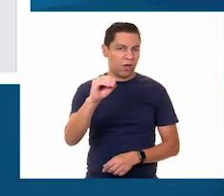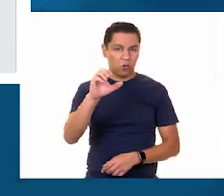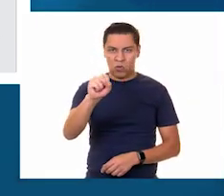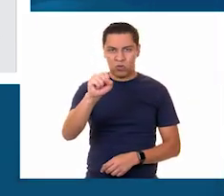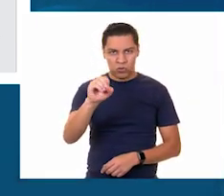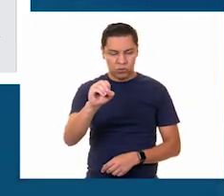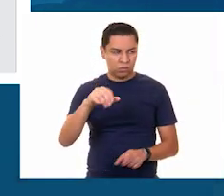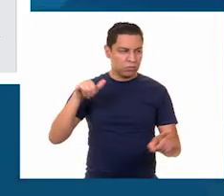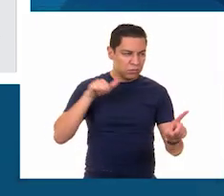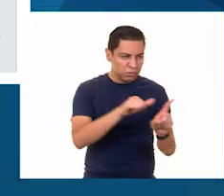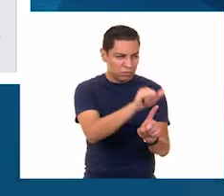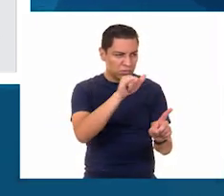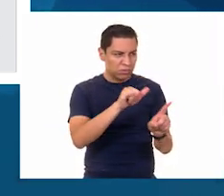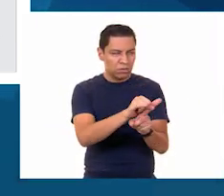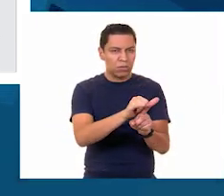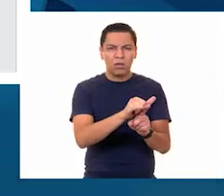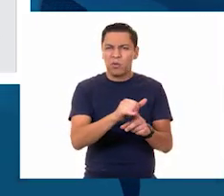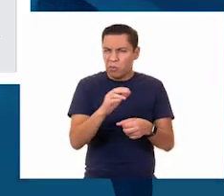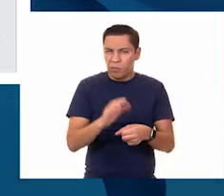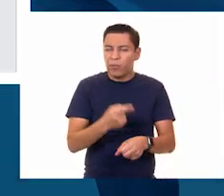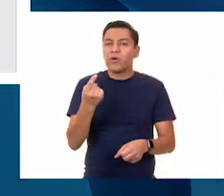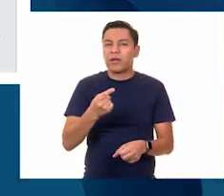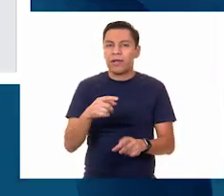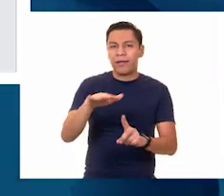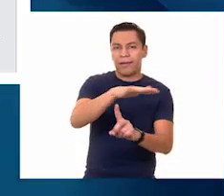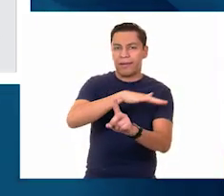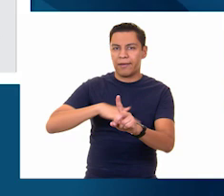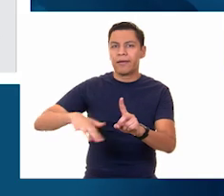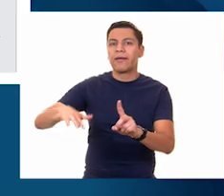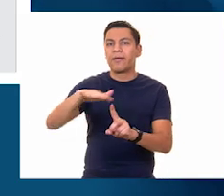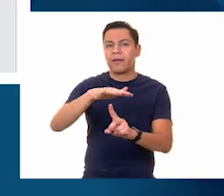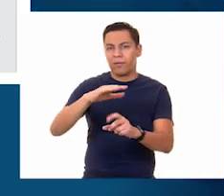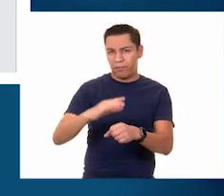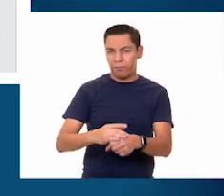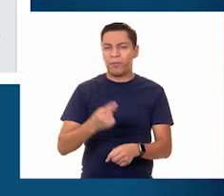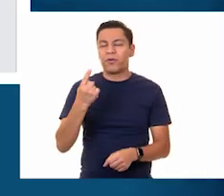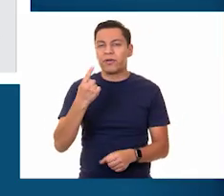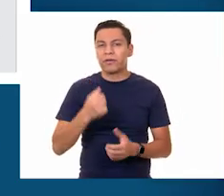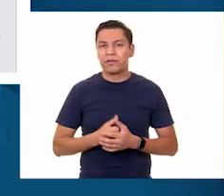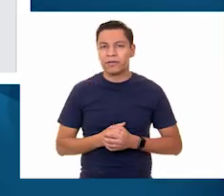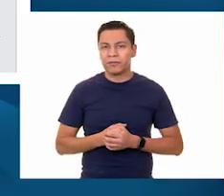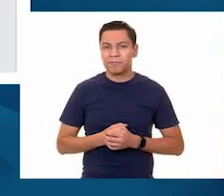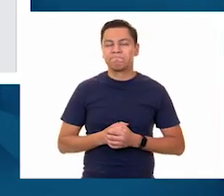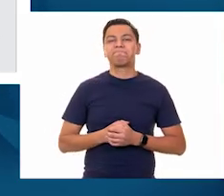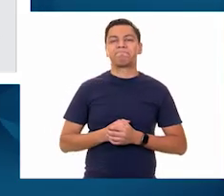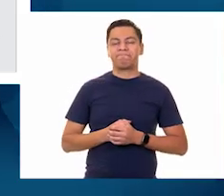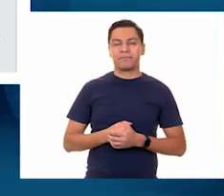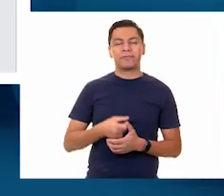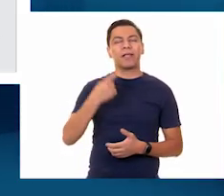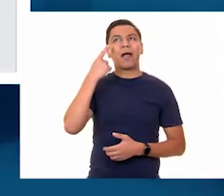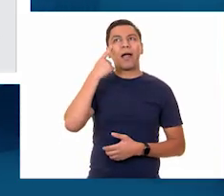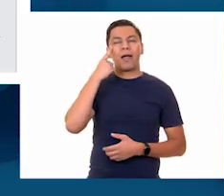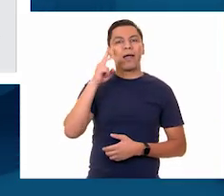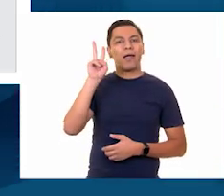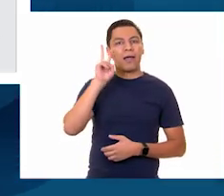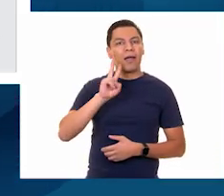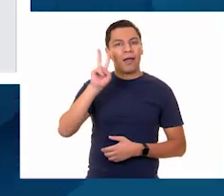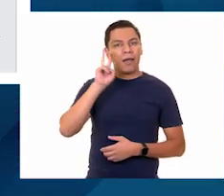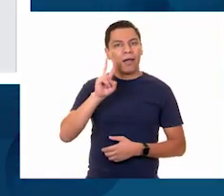situaciones previas que favorecen su aparición, es decir, sus causas. A ver, sí, viene aquí